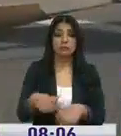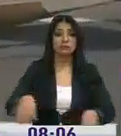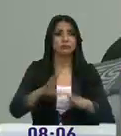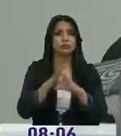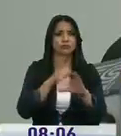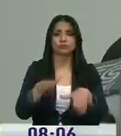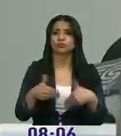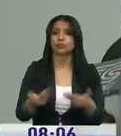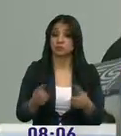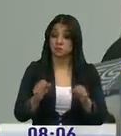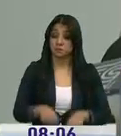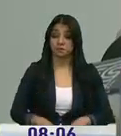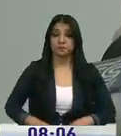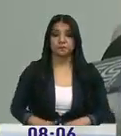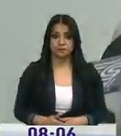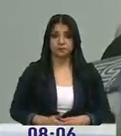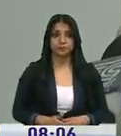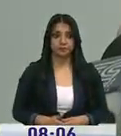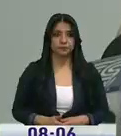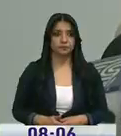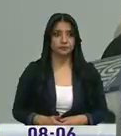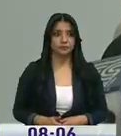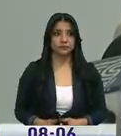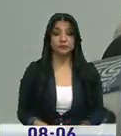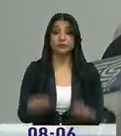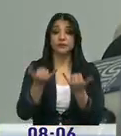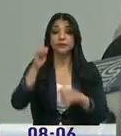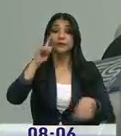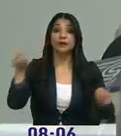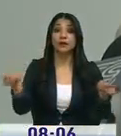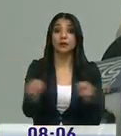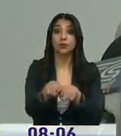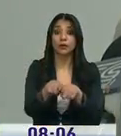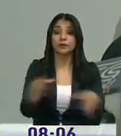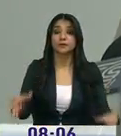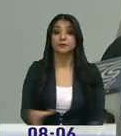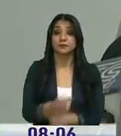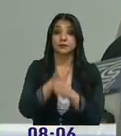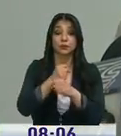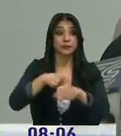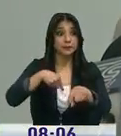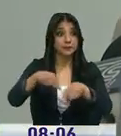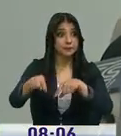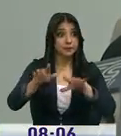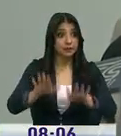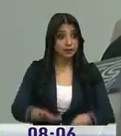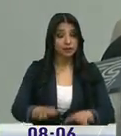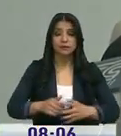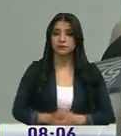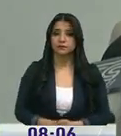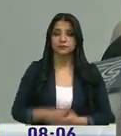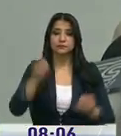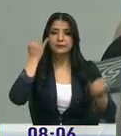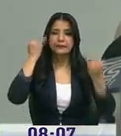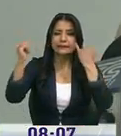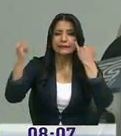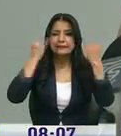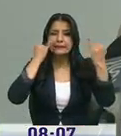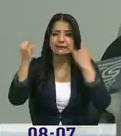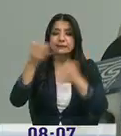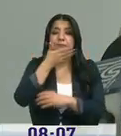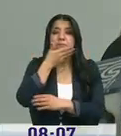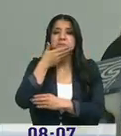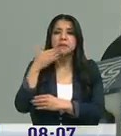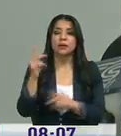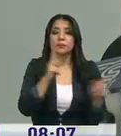unidad dentro del marco por el pacto por la seguridad vial seguimos nosotros innovando y generando diferentes